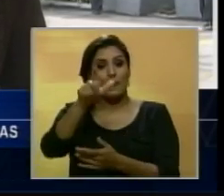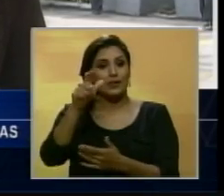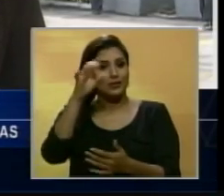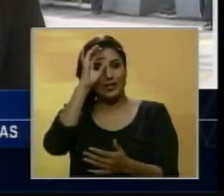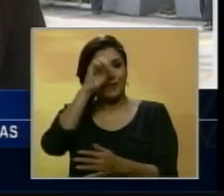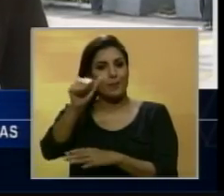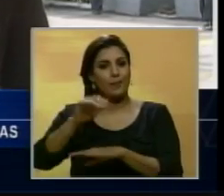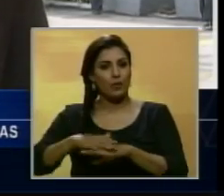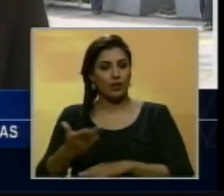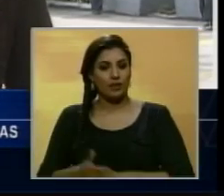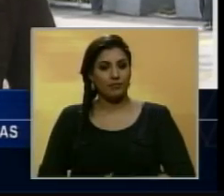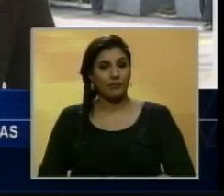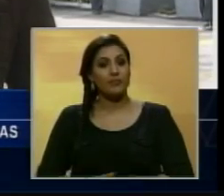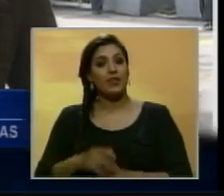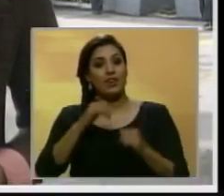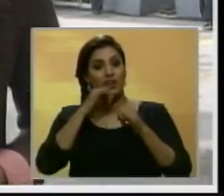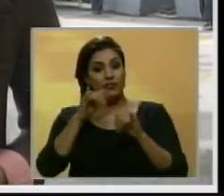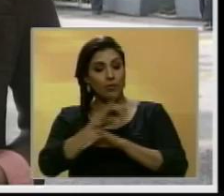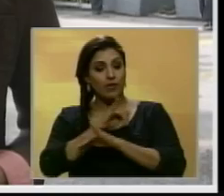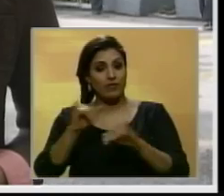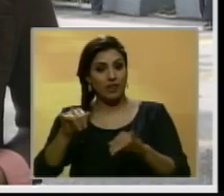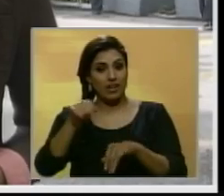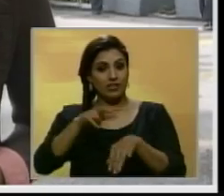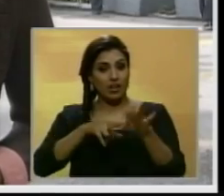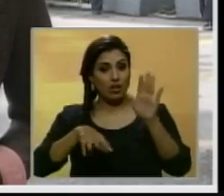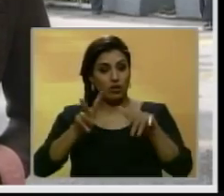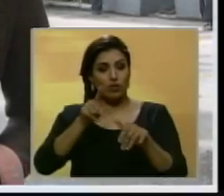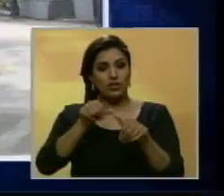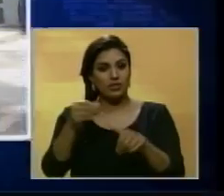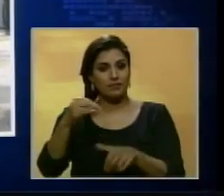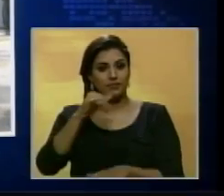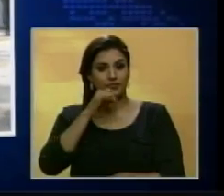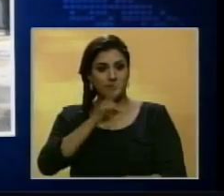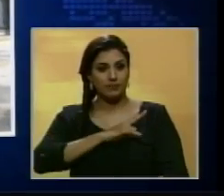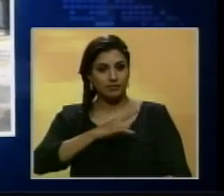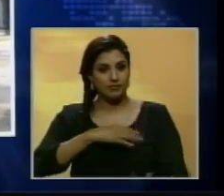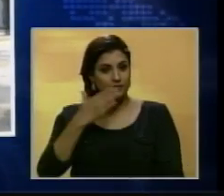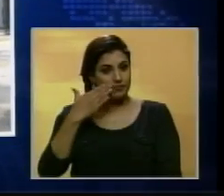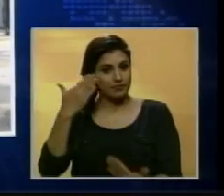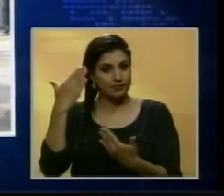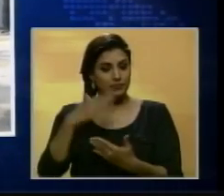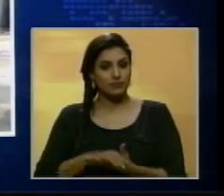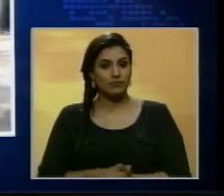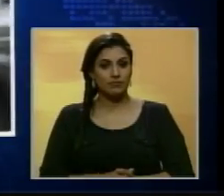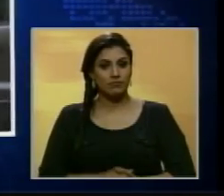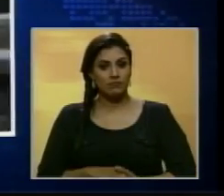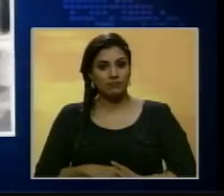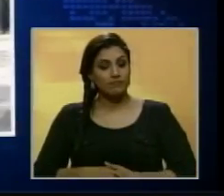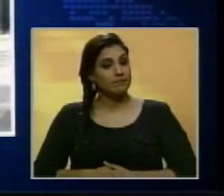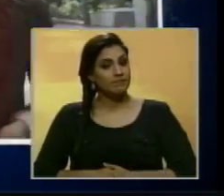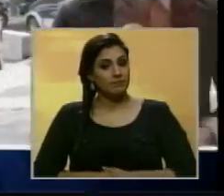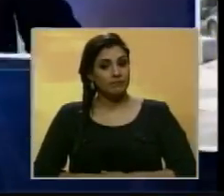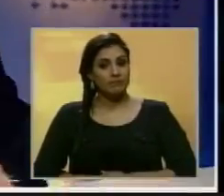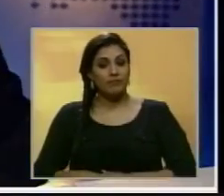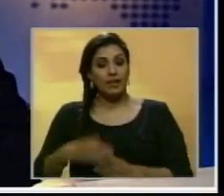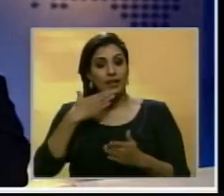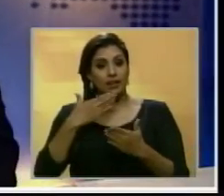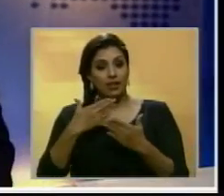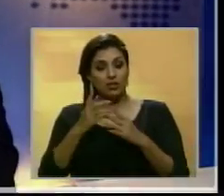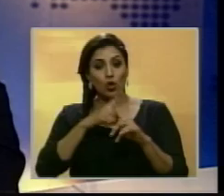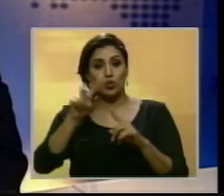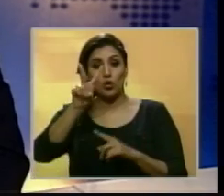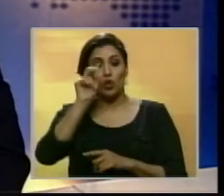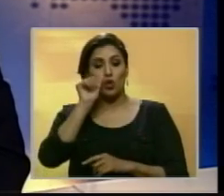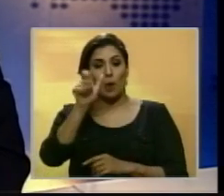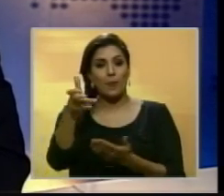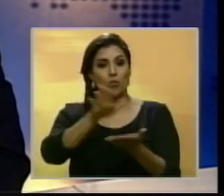de este homicidio. Es el reporte que tenemos a esta hora del mediodía. Ustedes continúen con más de la emisión meridiana de su noticiero Venevisión. Gracias, Fabiola. Y 2